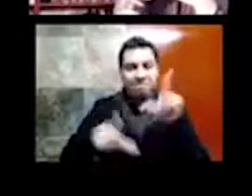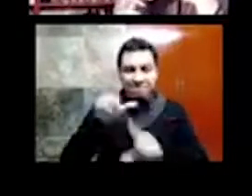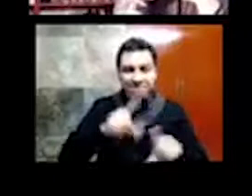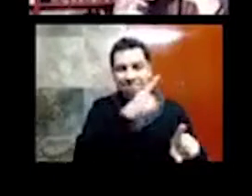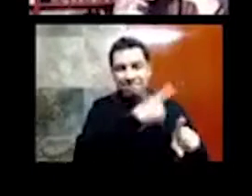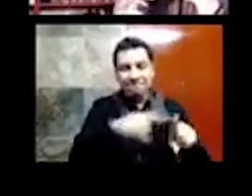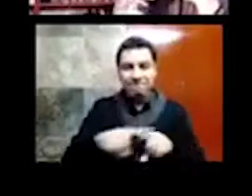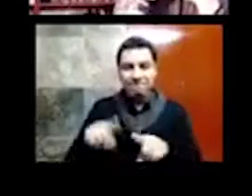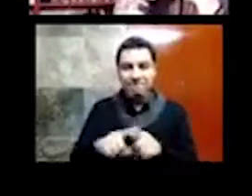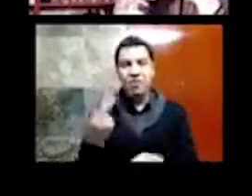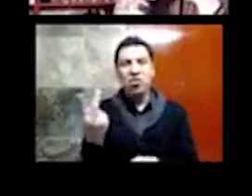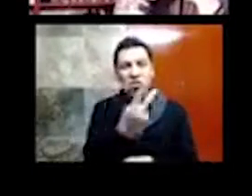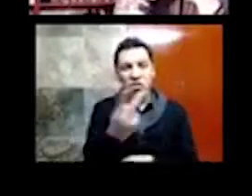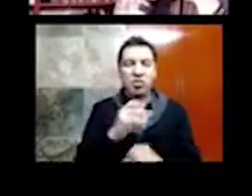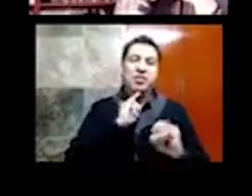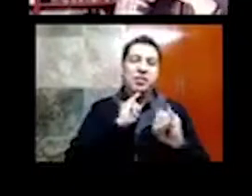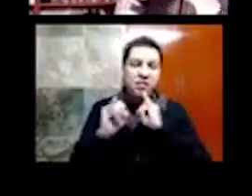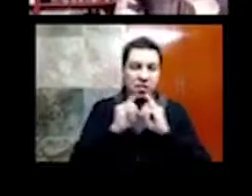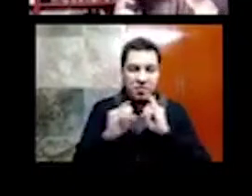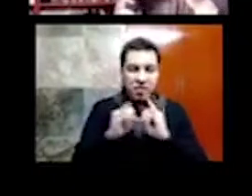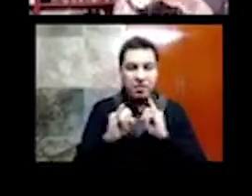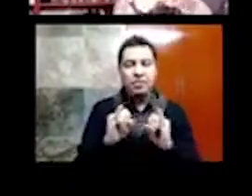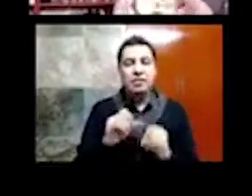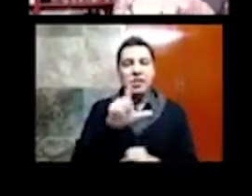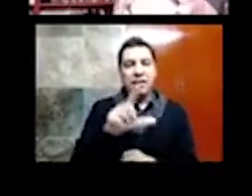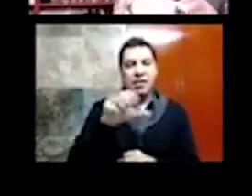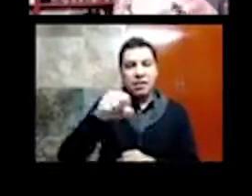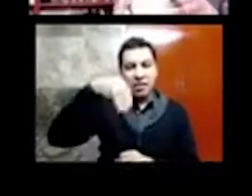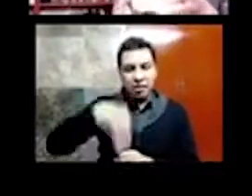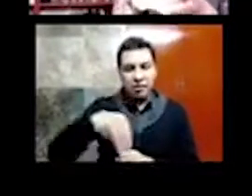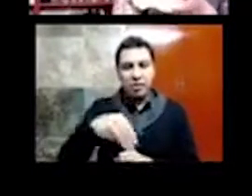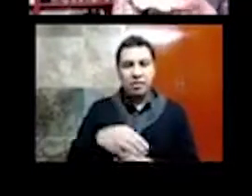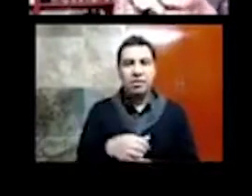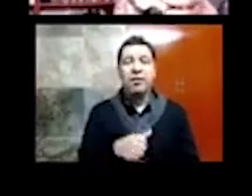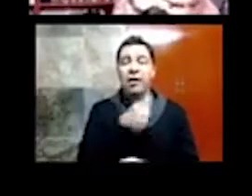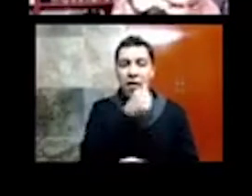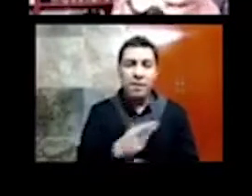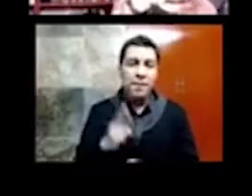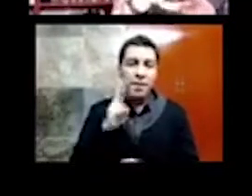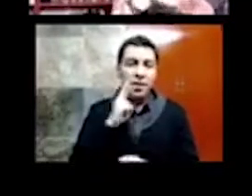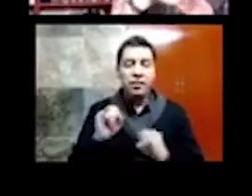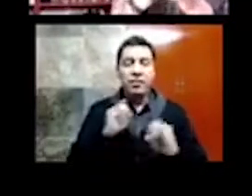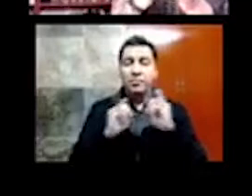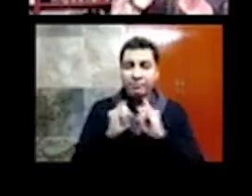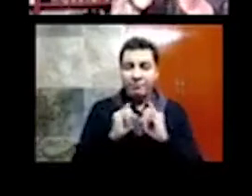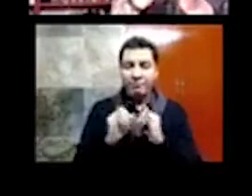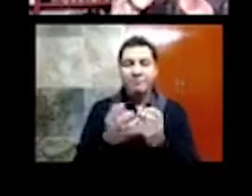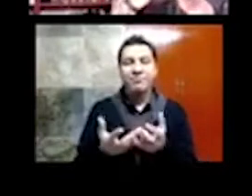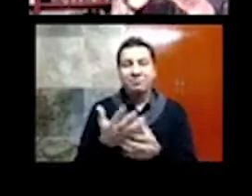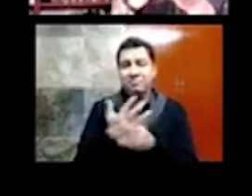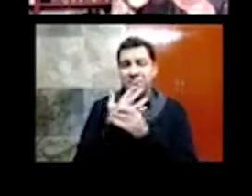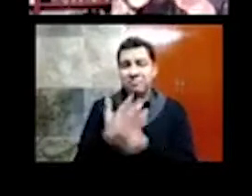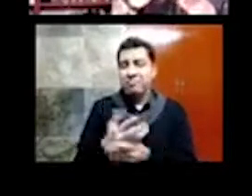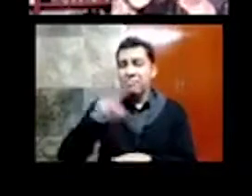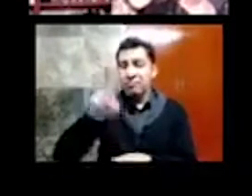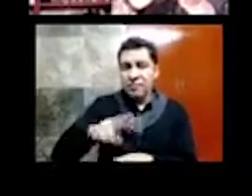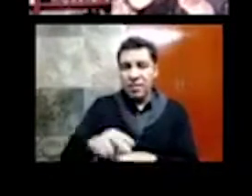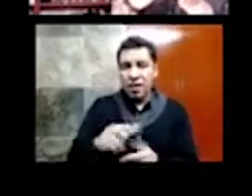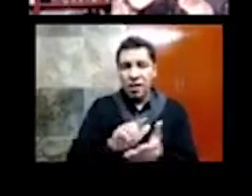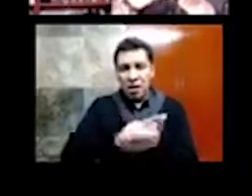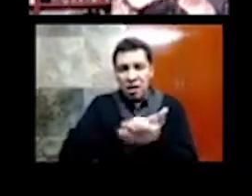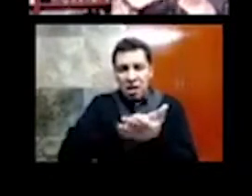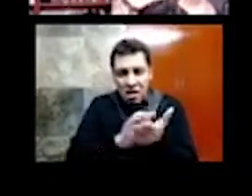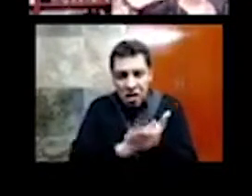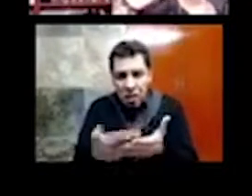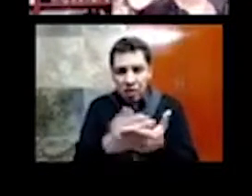nuestros dos traductores, muchísimas gracias. Abraham Retureta te dice, es cierto lo que dice el doctor, donde se queman libros más